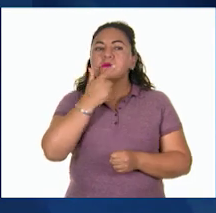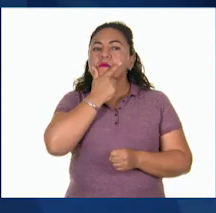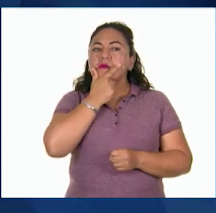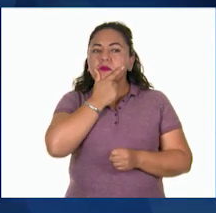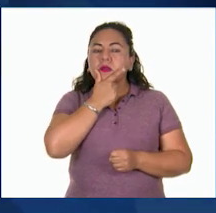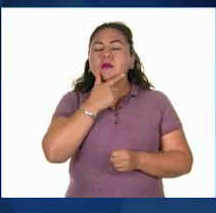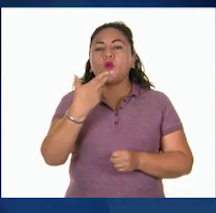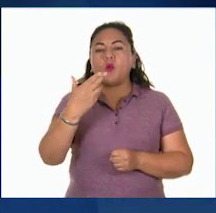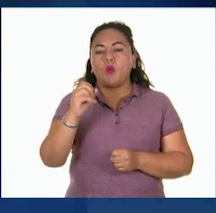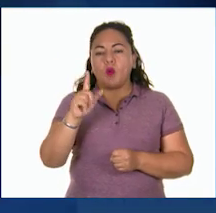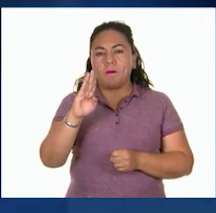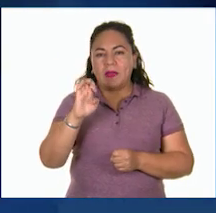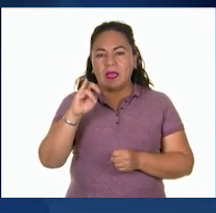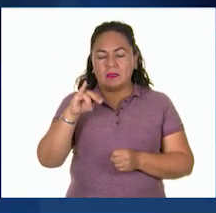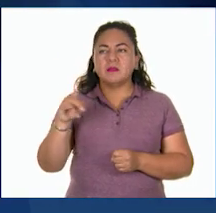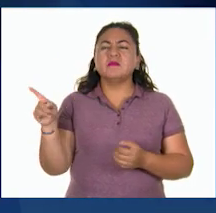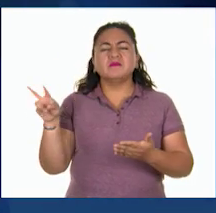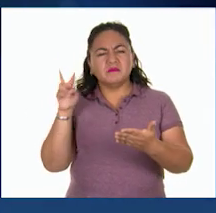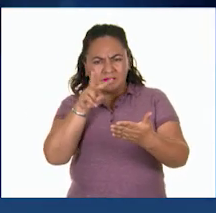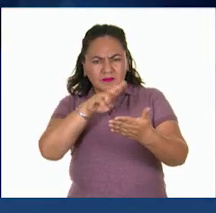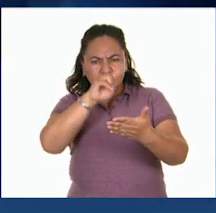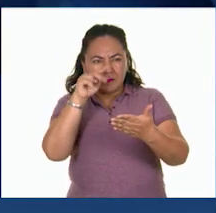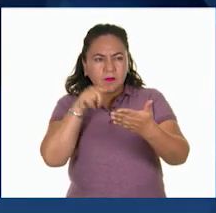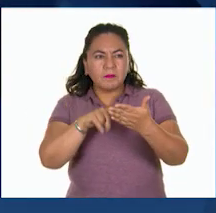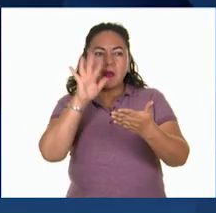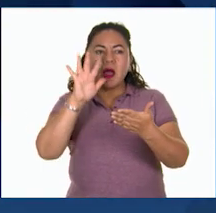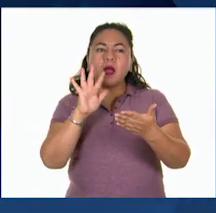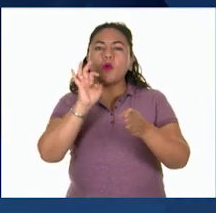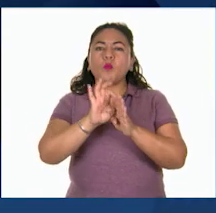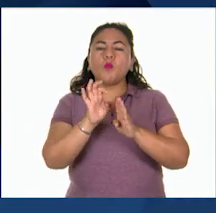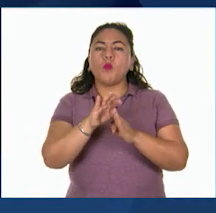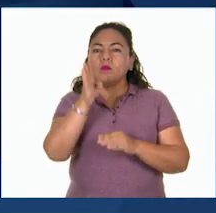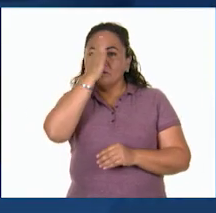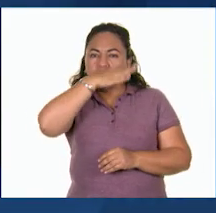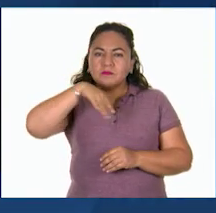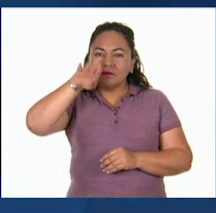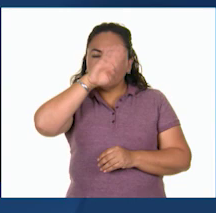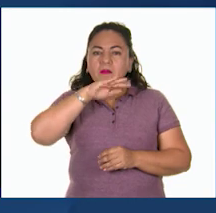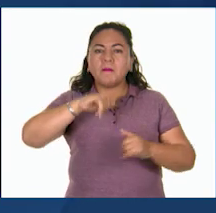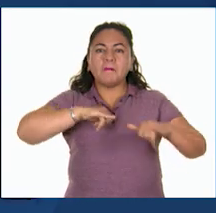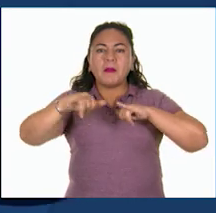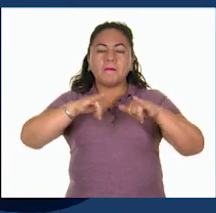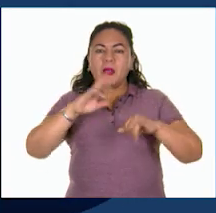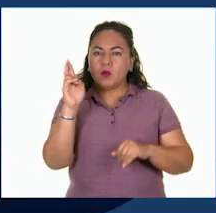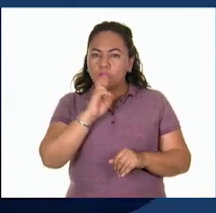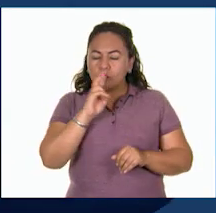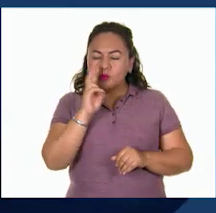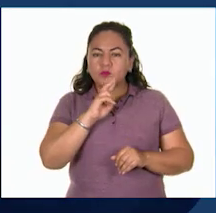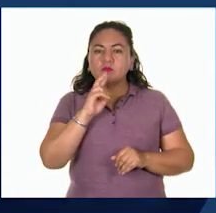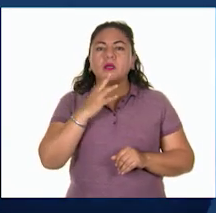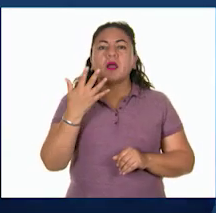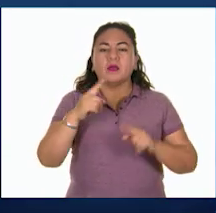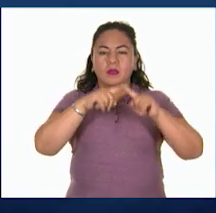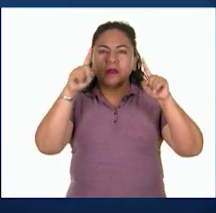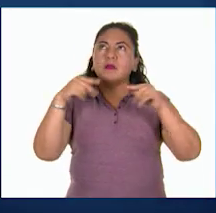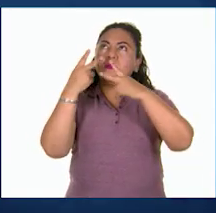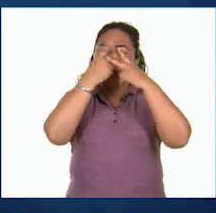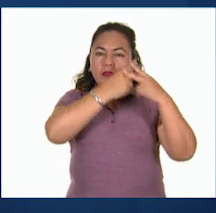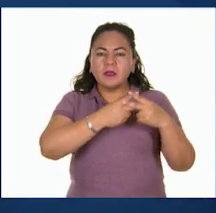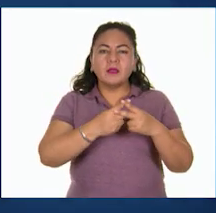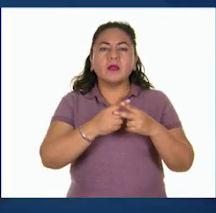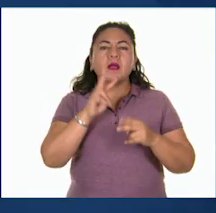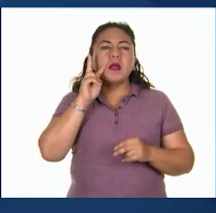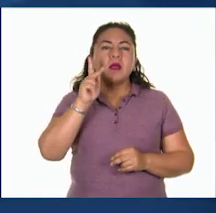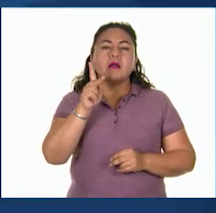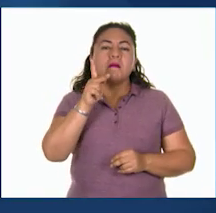Se ha querido ver en este cuadro una cacería de elefantes, un mapa de Rusia, la constelación de la Lira, el retrato de un papa disfrazado